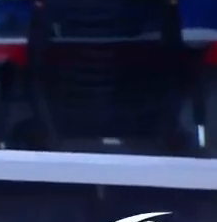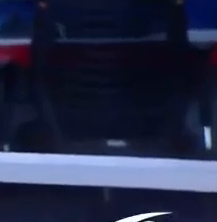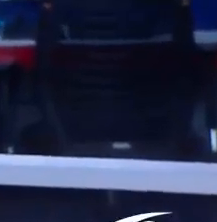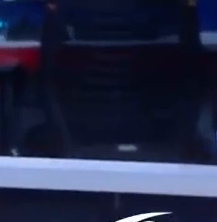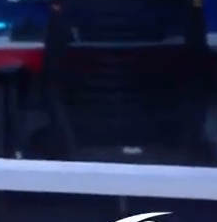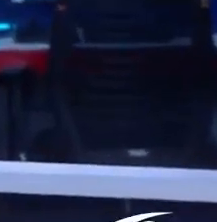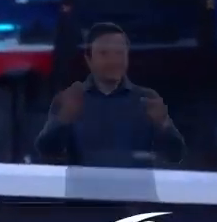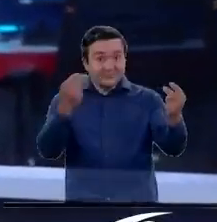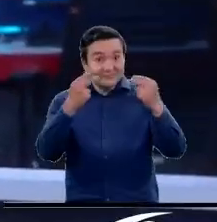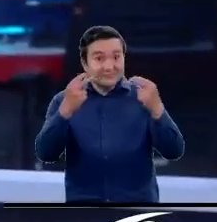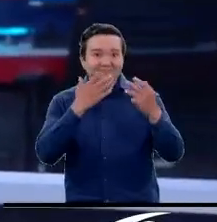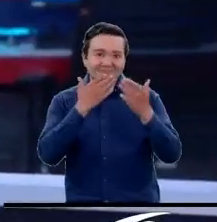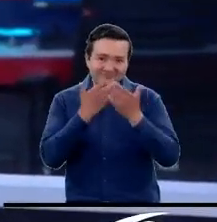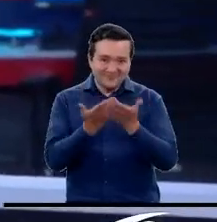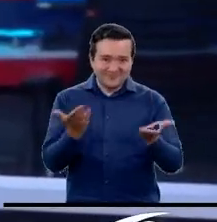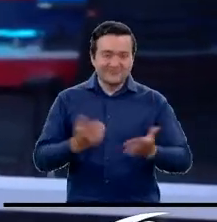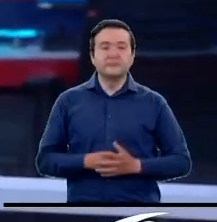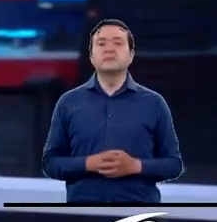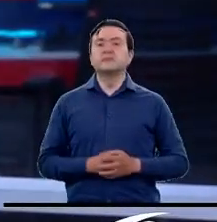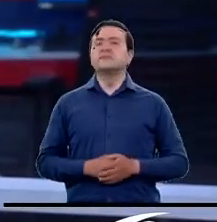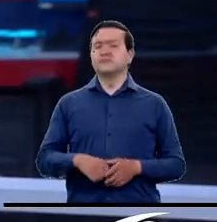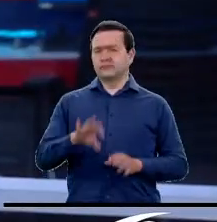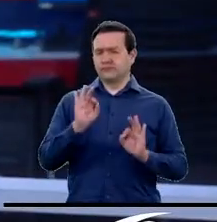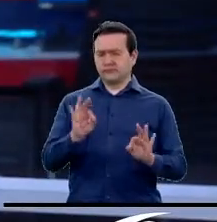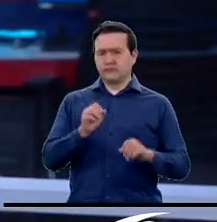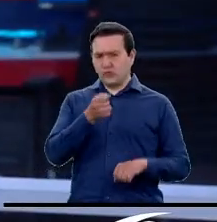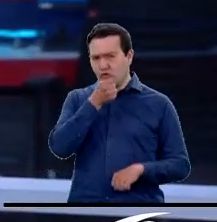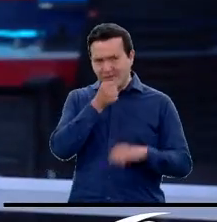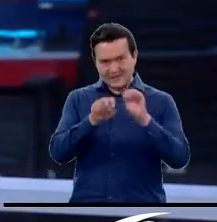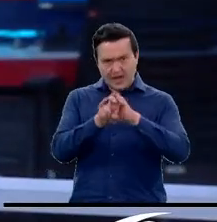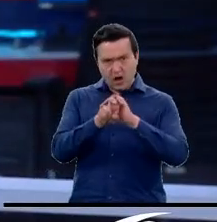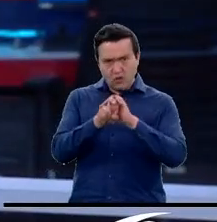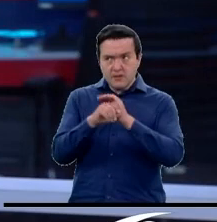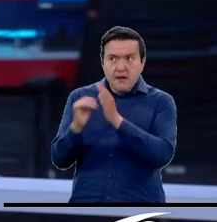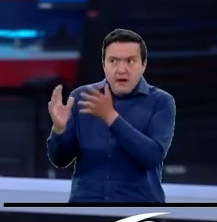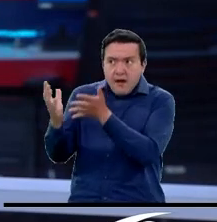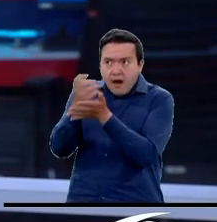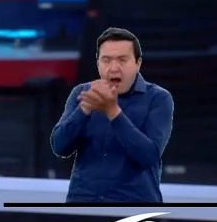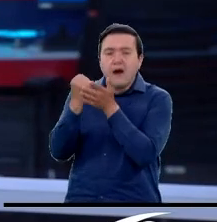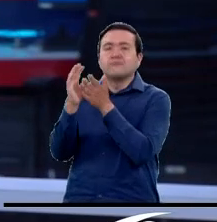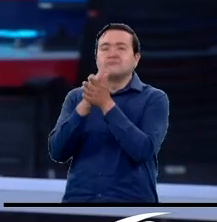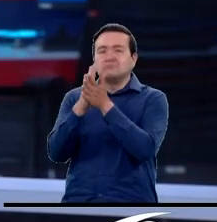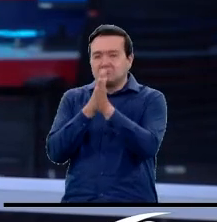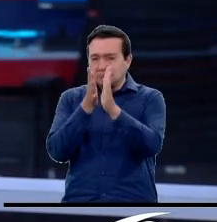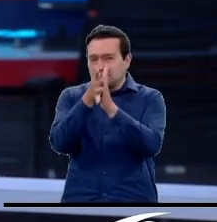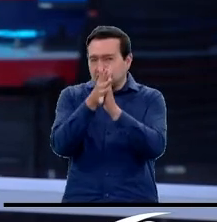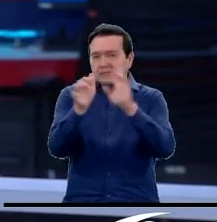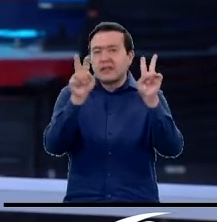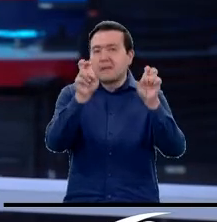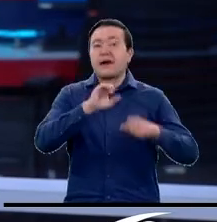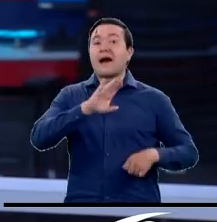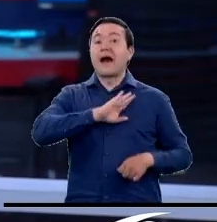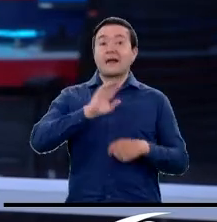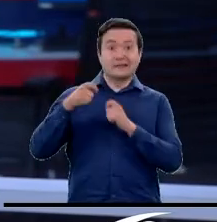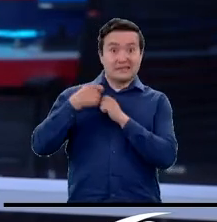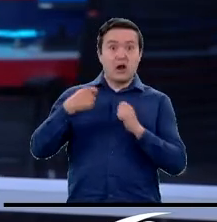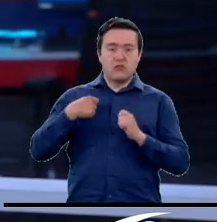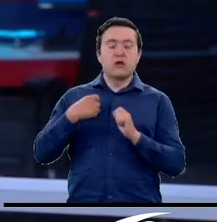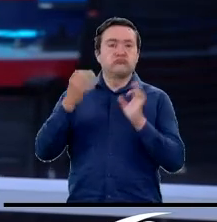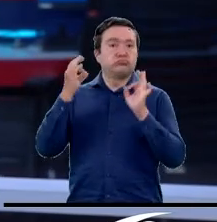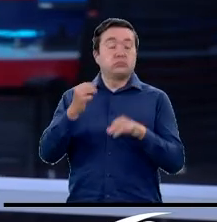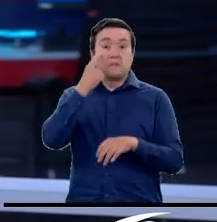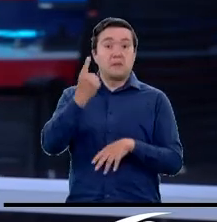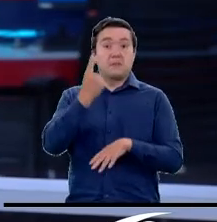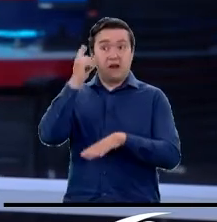Gracias por continuar con nosotros. Noticias Caracol conoció los detalles del primer viaje diplomático de la alcaldesa Claudia López a Estados Unidos, en